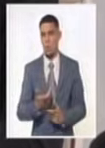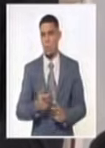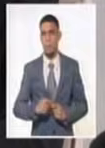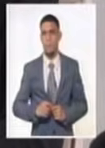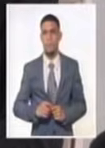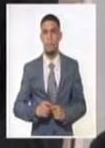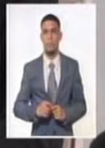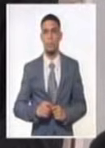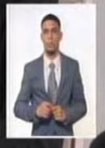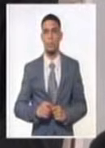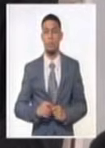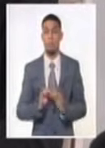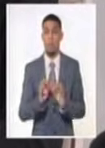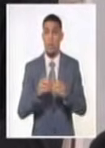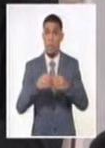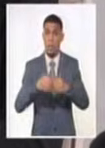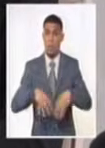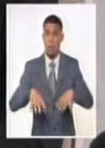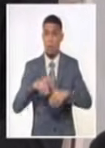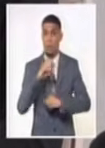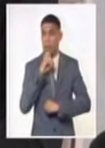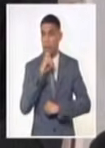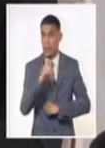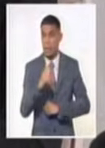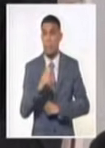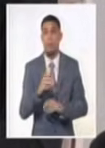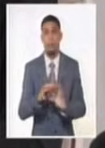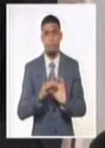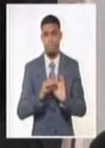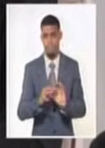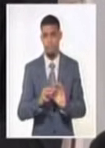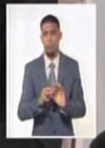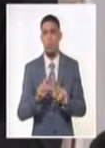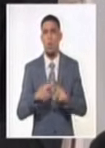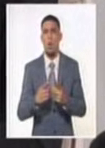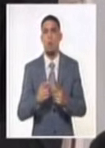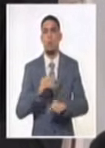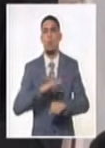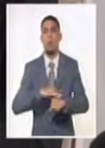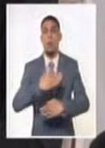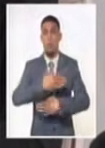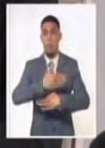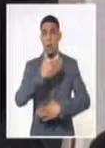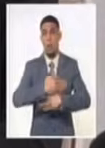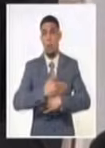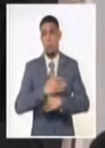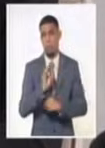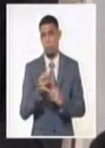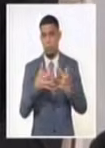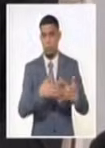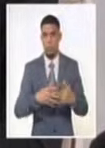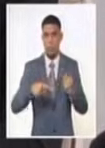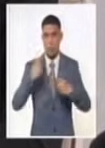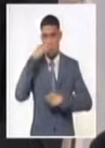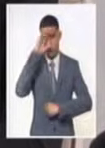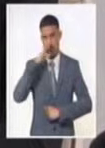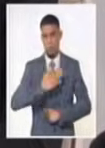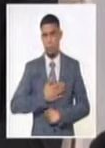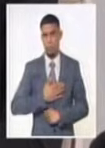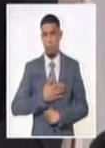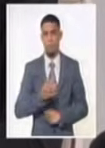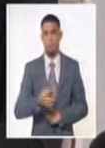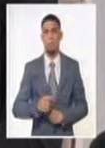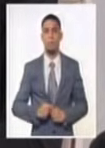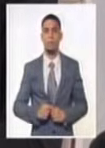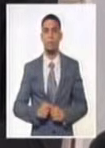A pesar de las condiciones adversas históricas derivadas del cruel bloqueo contra nuestro país,